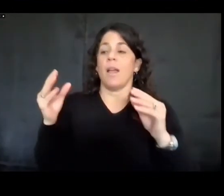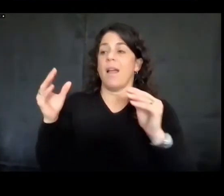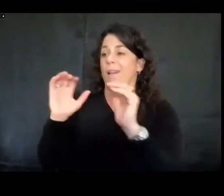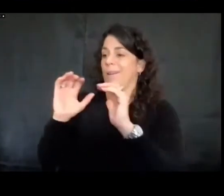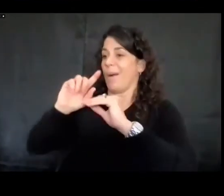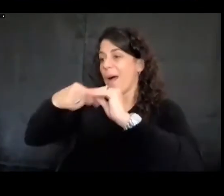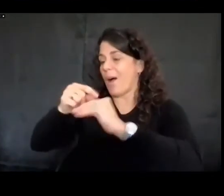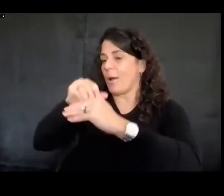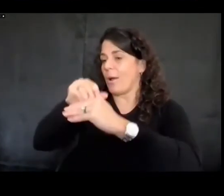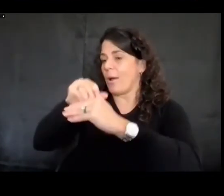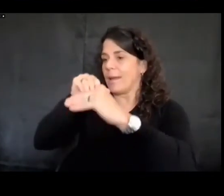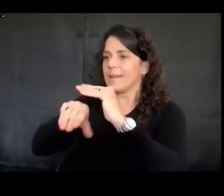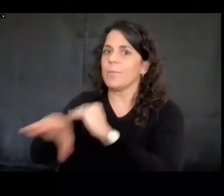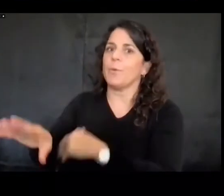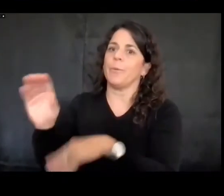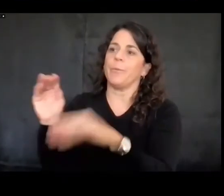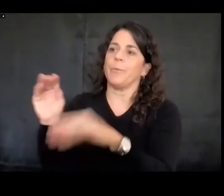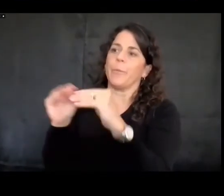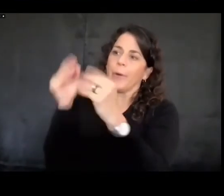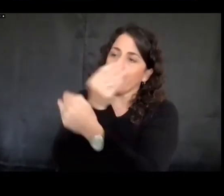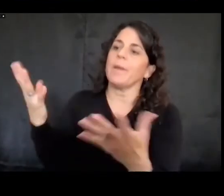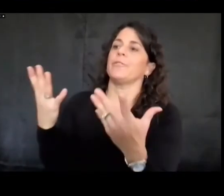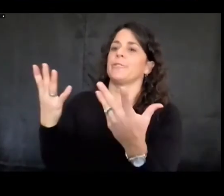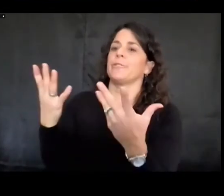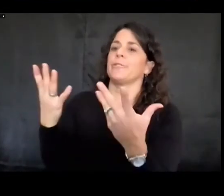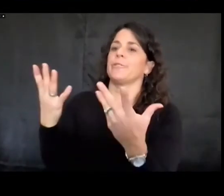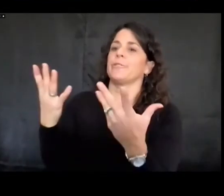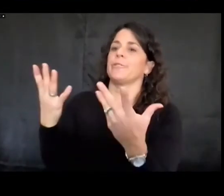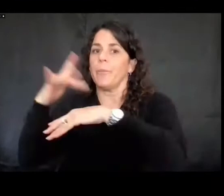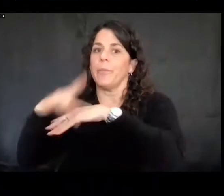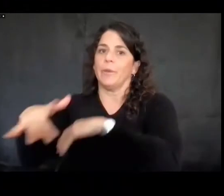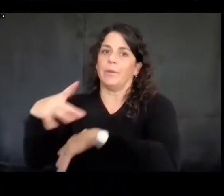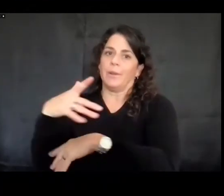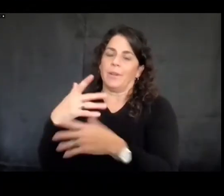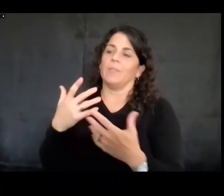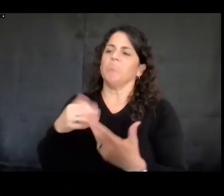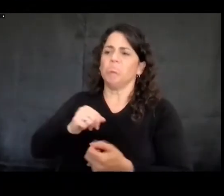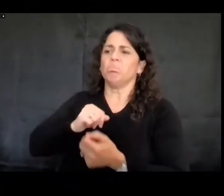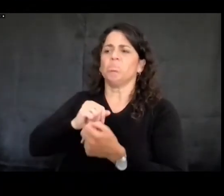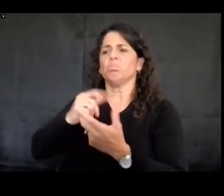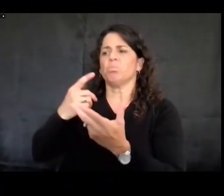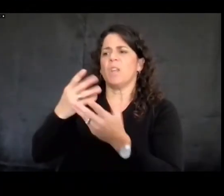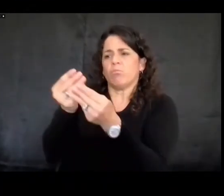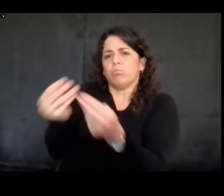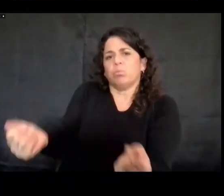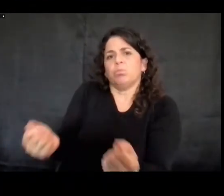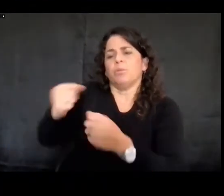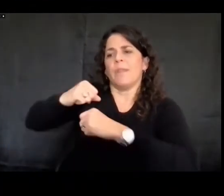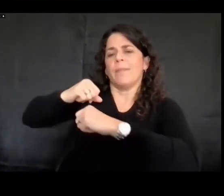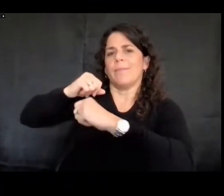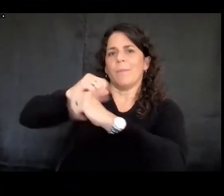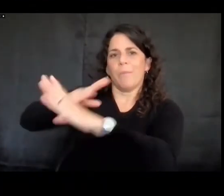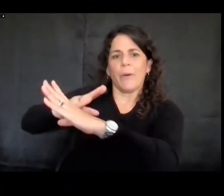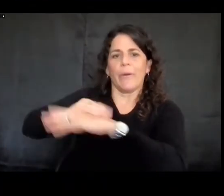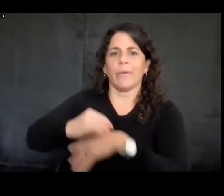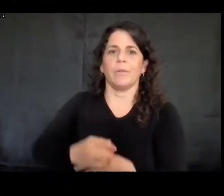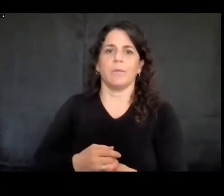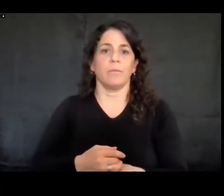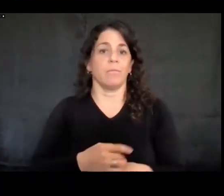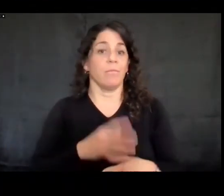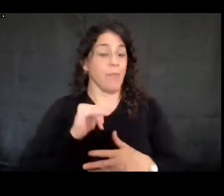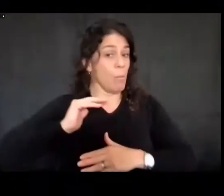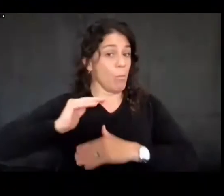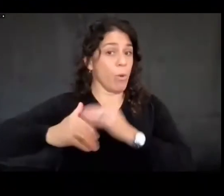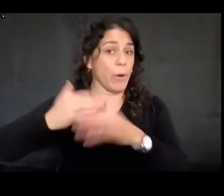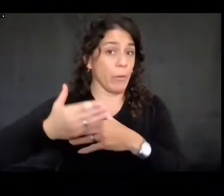información sobre la vacuna para enfocar esas barreras están progresando en ese esfuerzo y